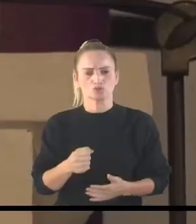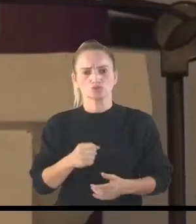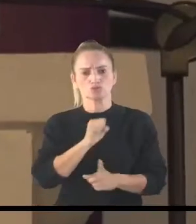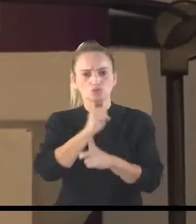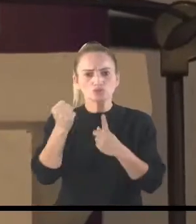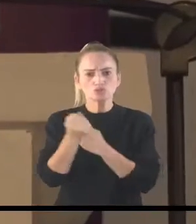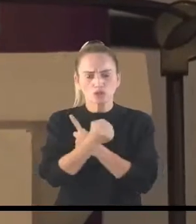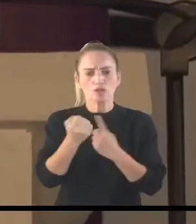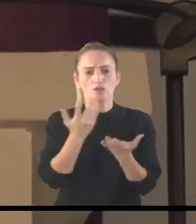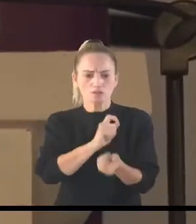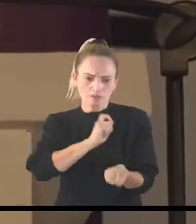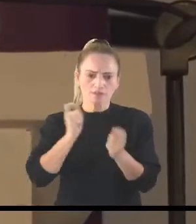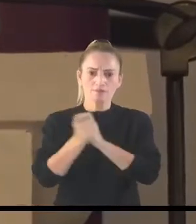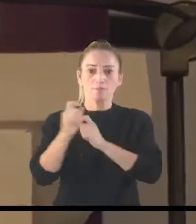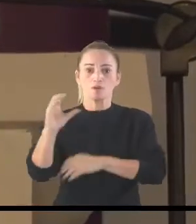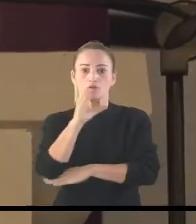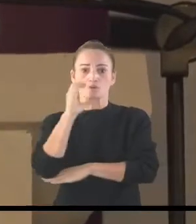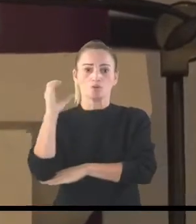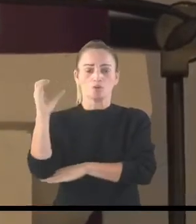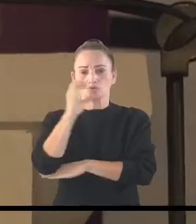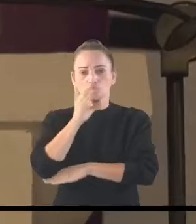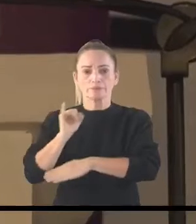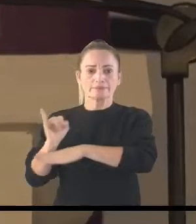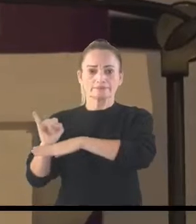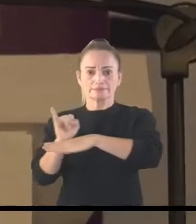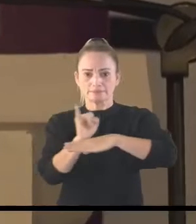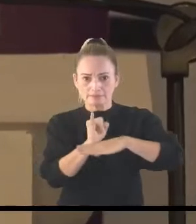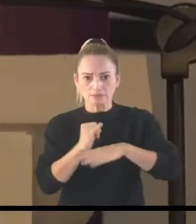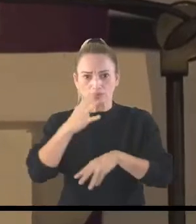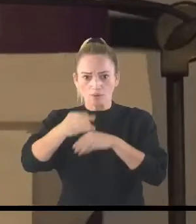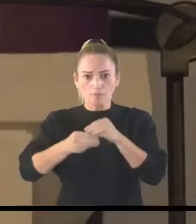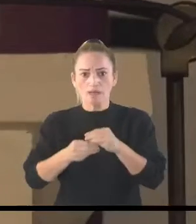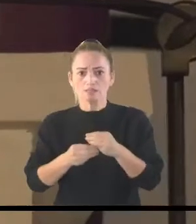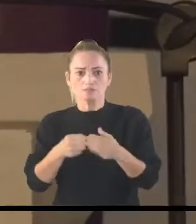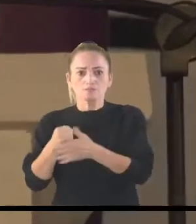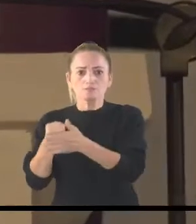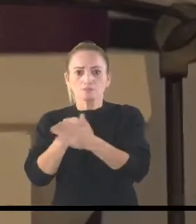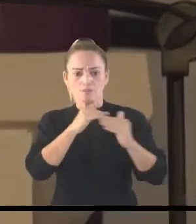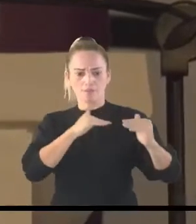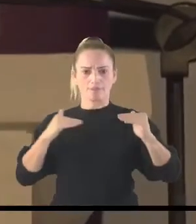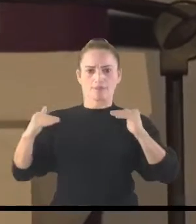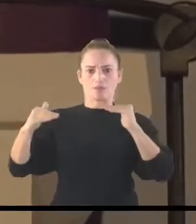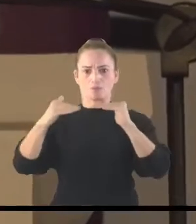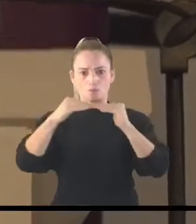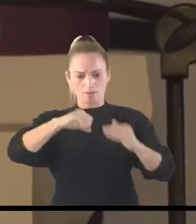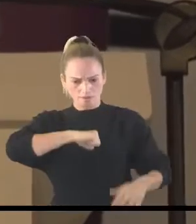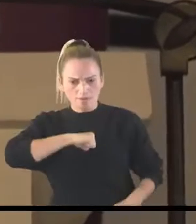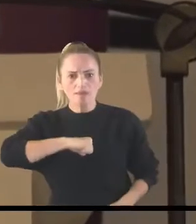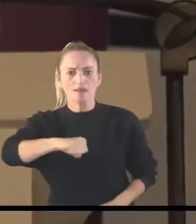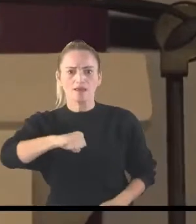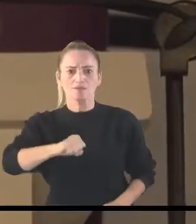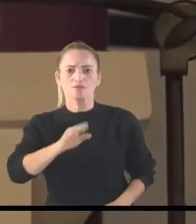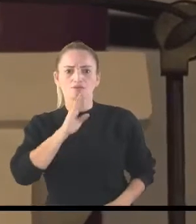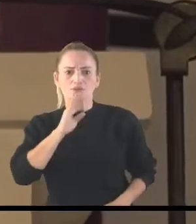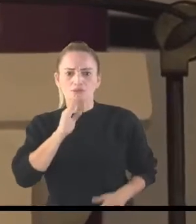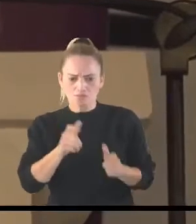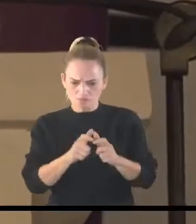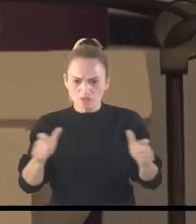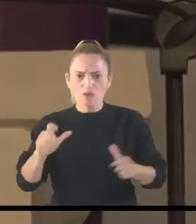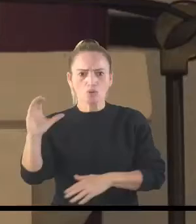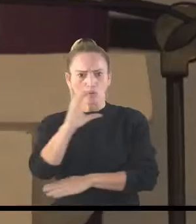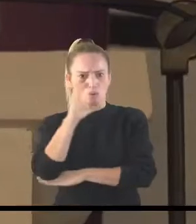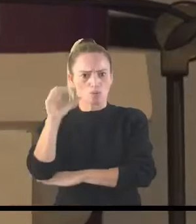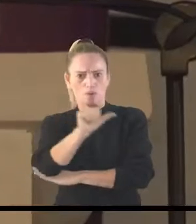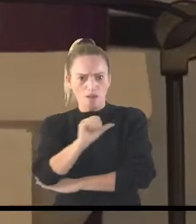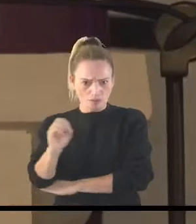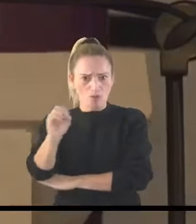por la transformación del país, las instituciones y la búsqueda por la igualdad del derecho de miles de colombianos